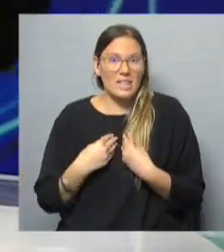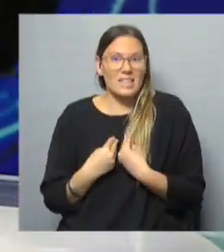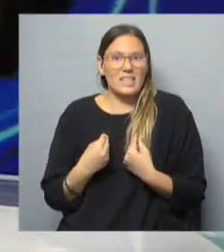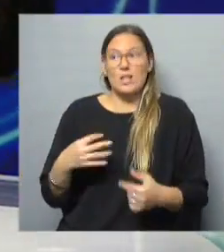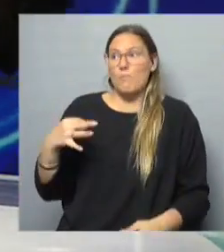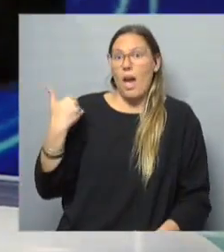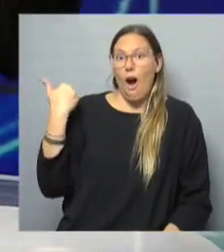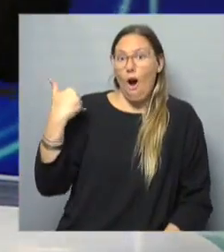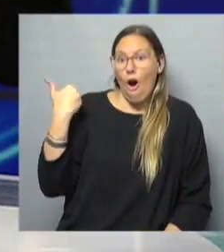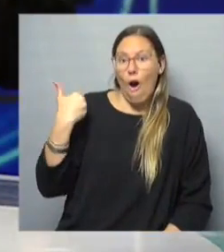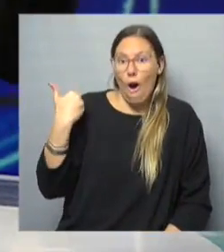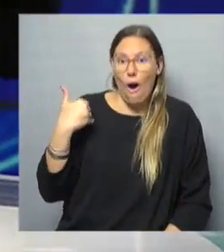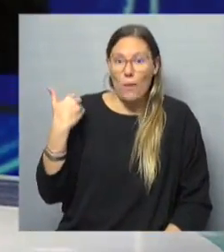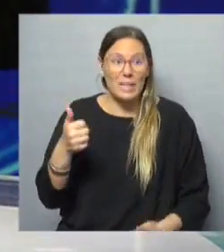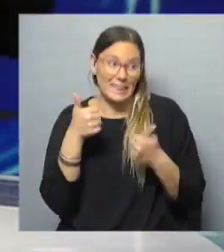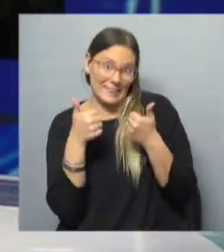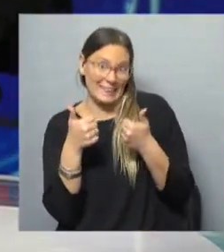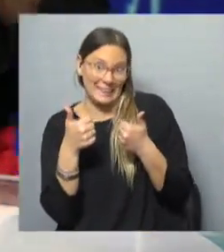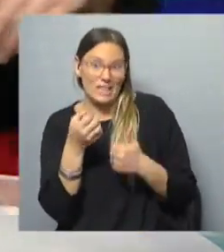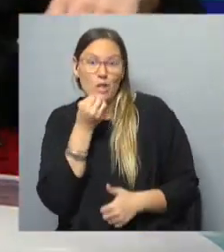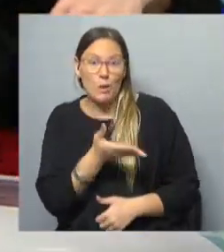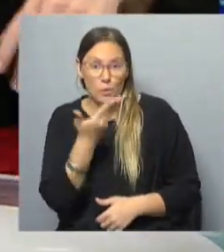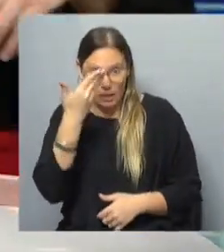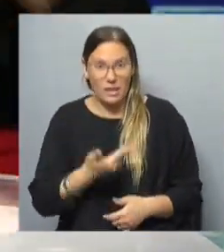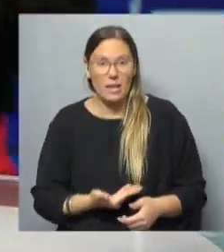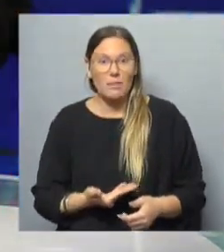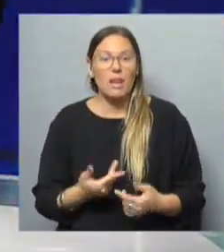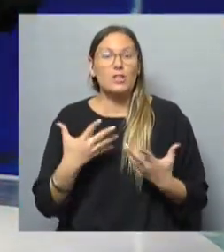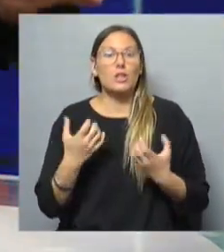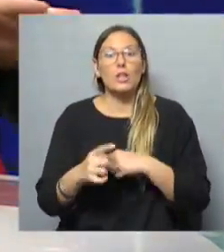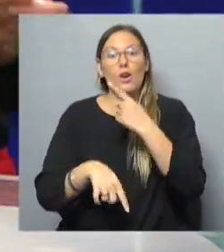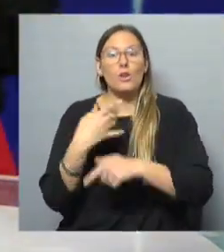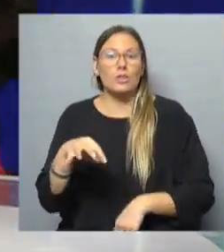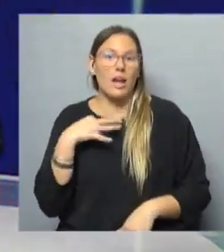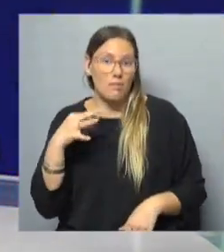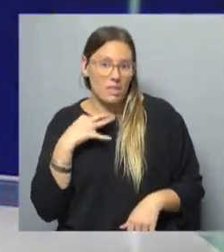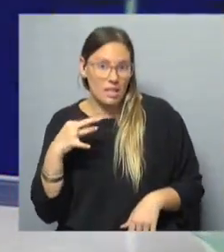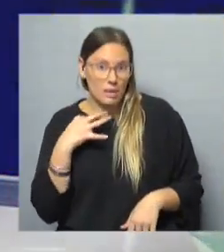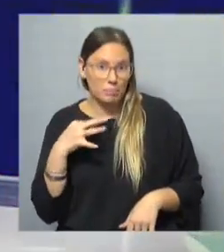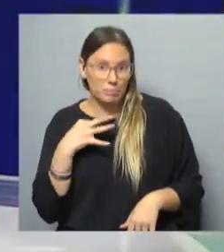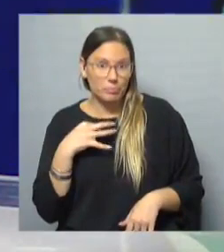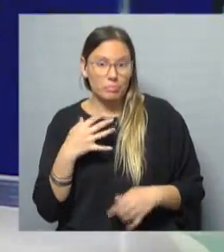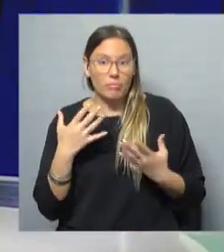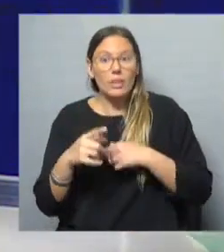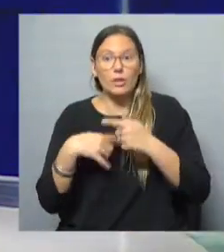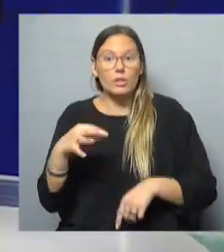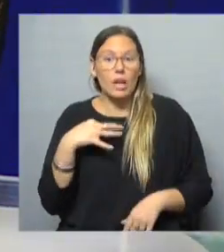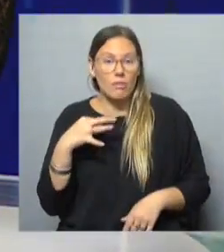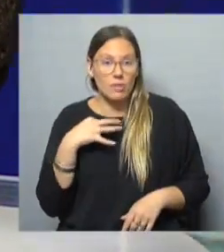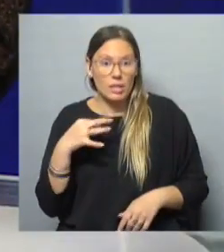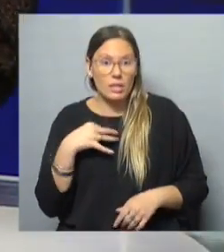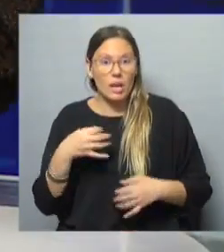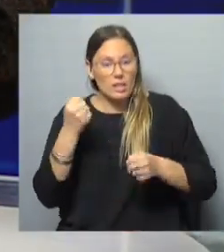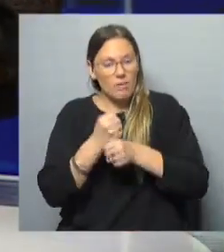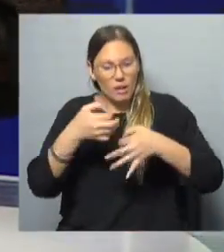tan jovencita y tan capito. Yo lo que quiero hacer en mi próxima vida. Yo lo que quiero hacer en mi próxima vida es ser